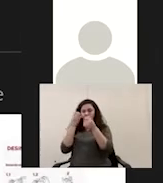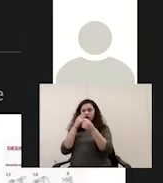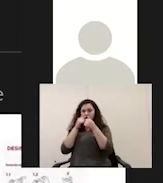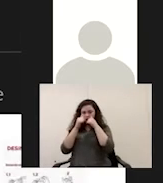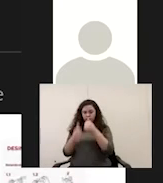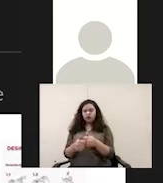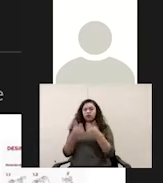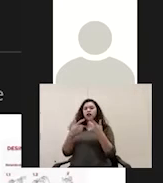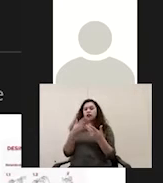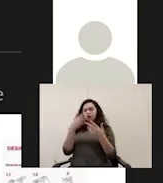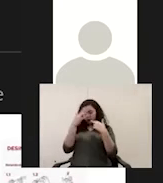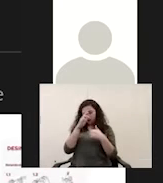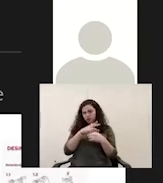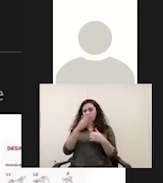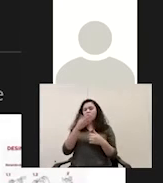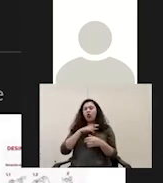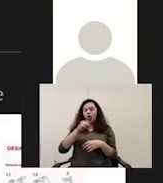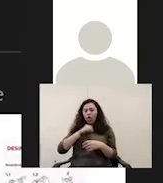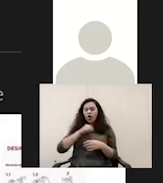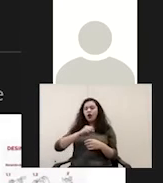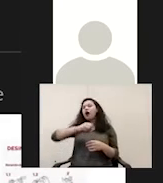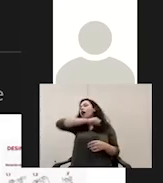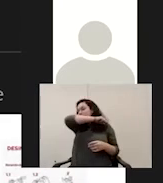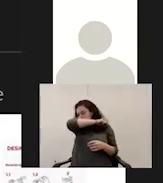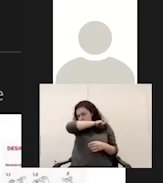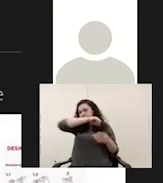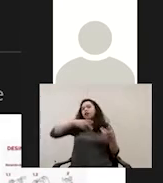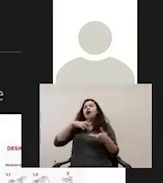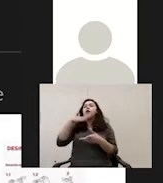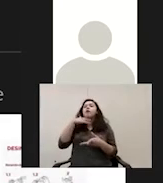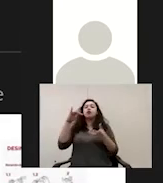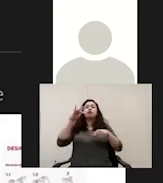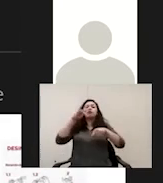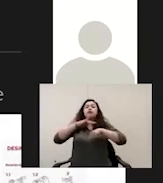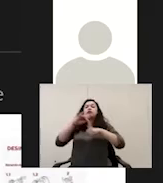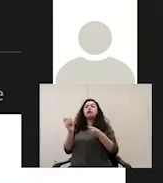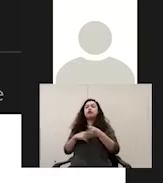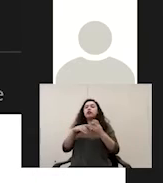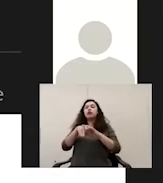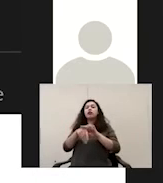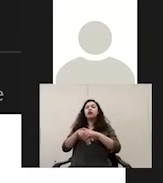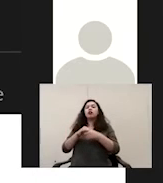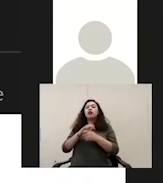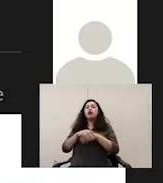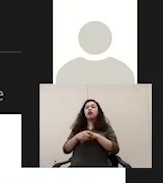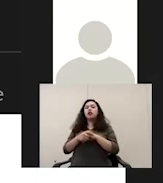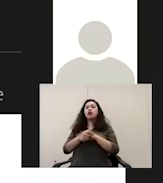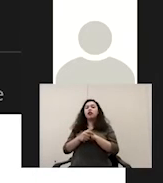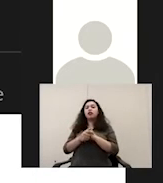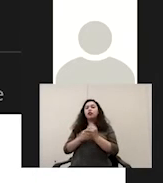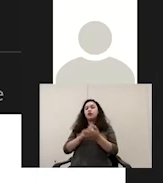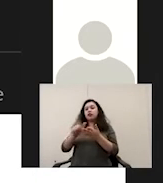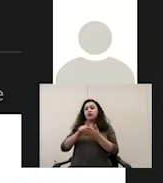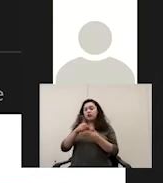de toser y estornudar, si estuvieron en contacto con basura y siempre que las manos estén visiblemente sucias. Entonces,